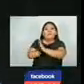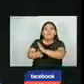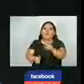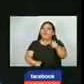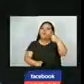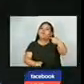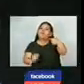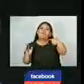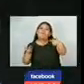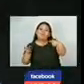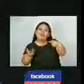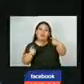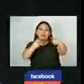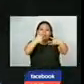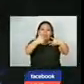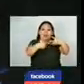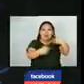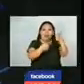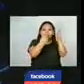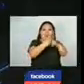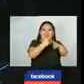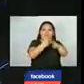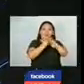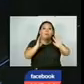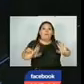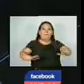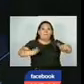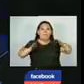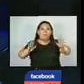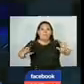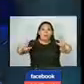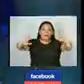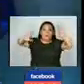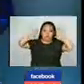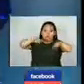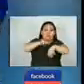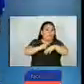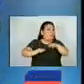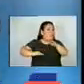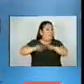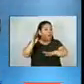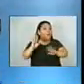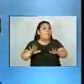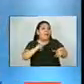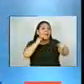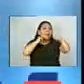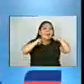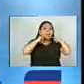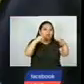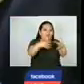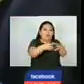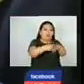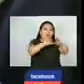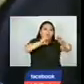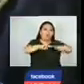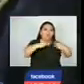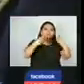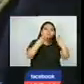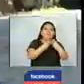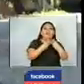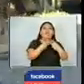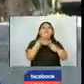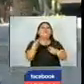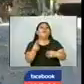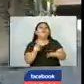una de ellas es aumentar la condena a cabecillas de pandillas y es que actualmente ese